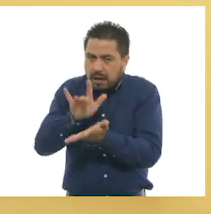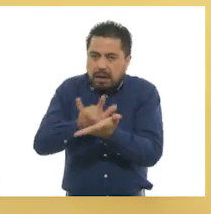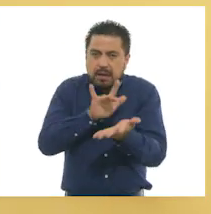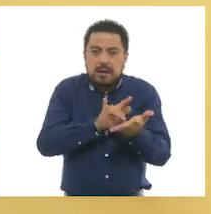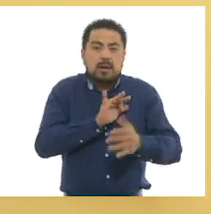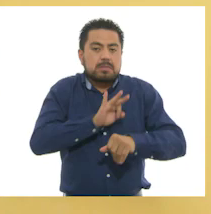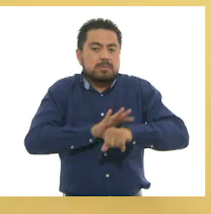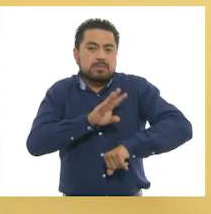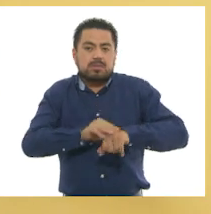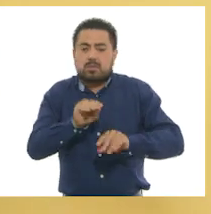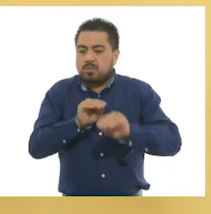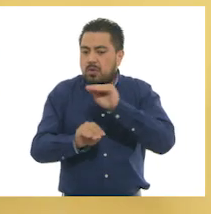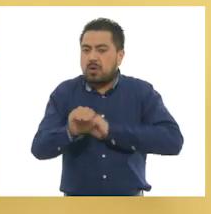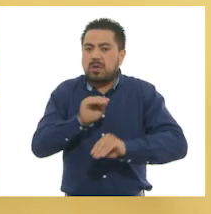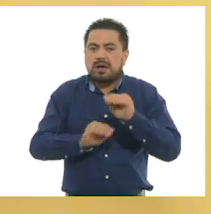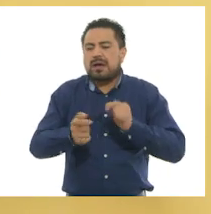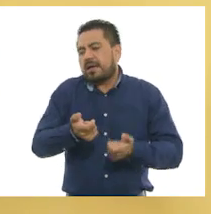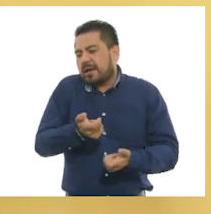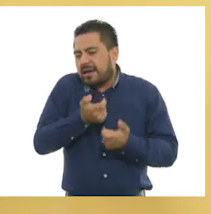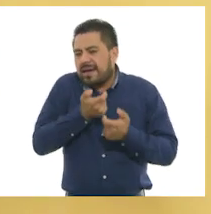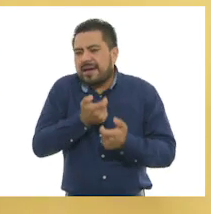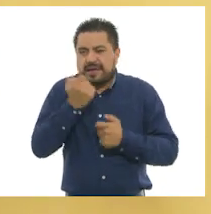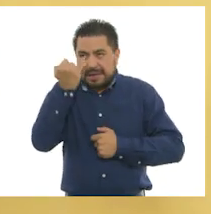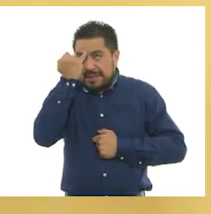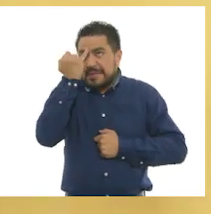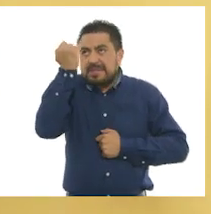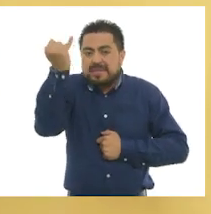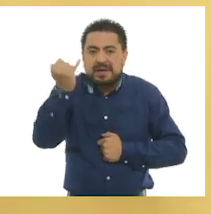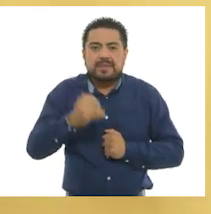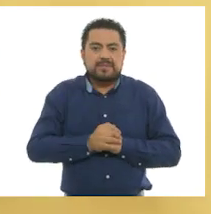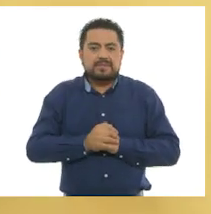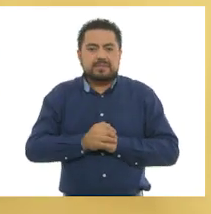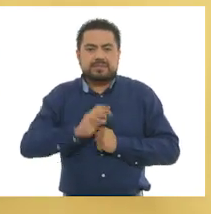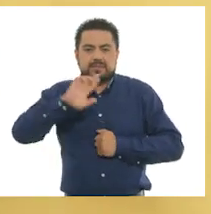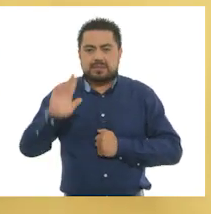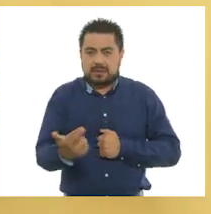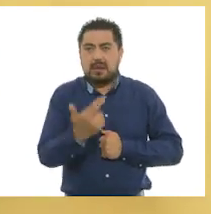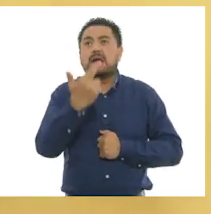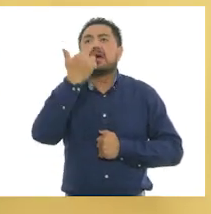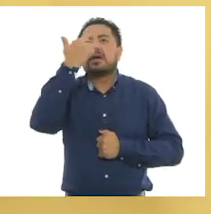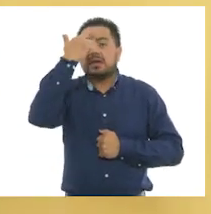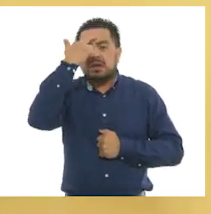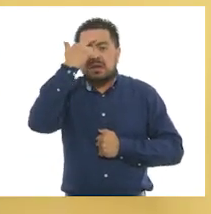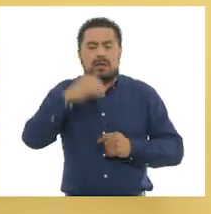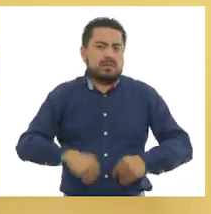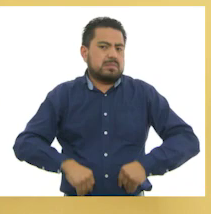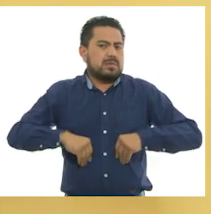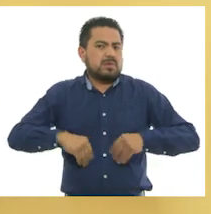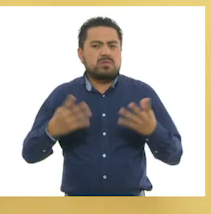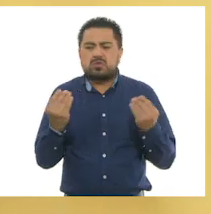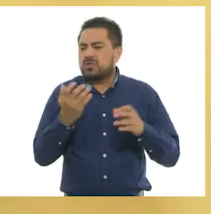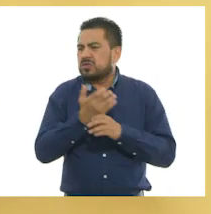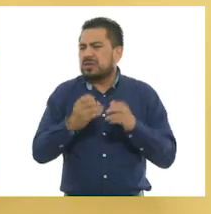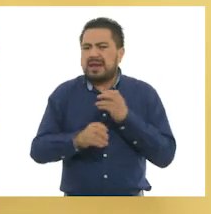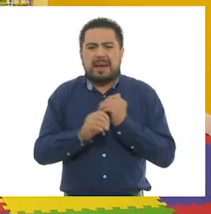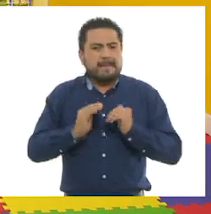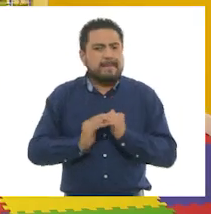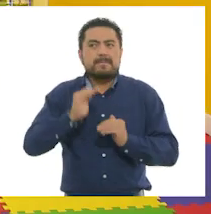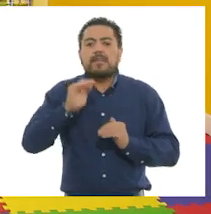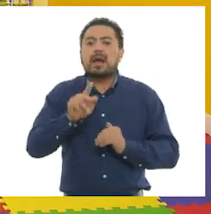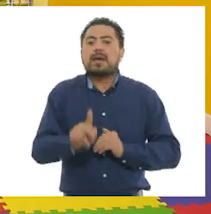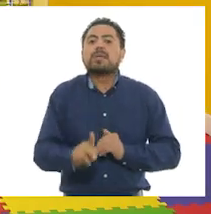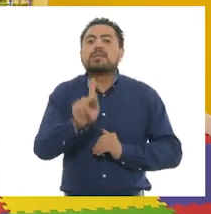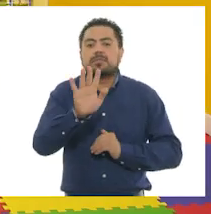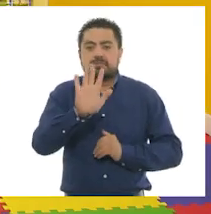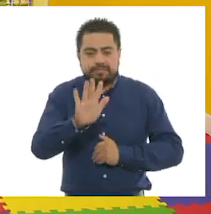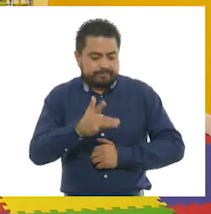Nos permite mover, reír, imaginar, recordar, convivir y muchas cosas más. Pero, ¿qué